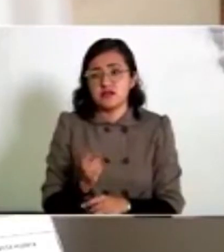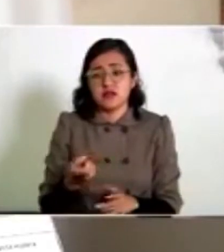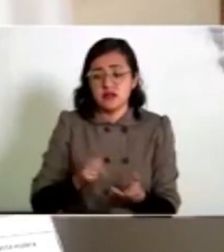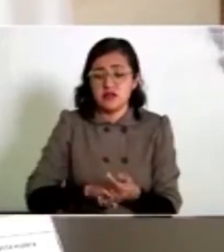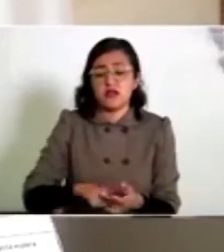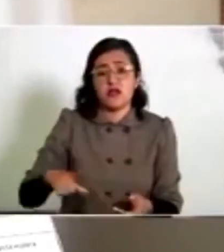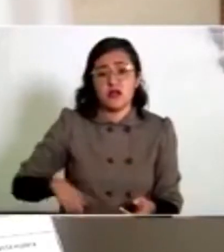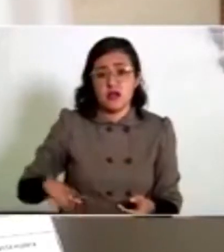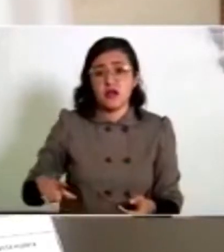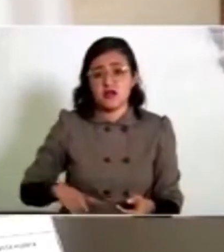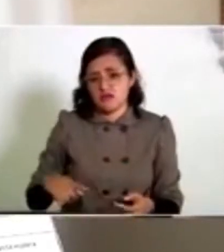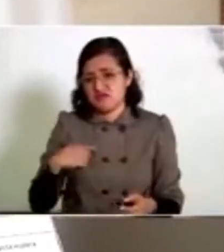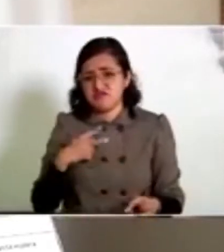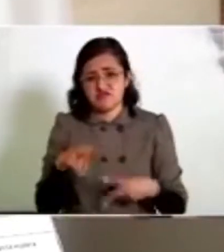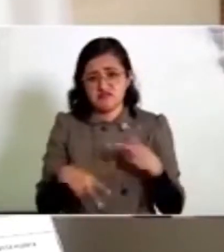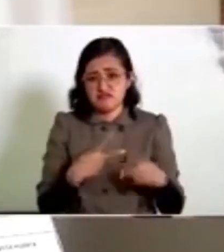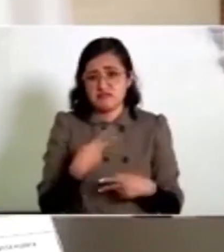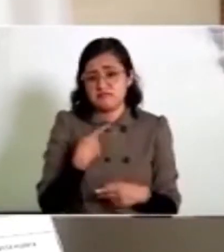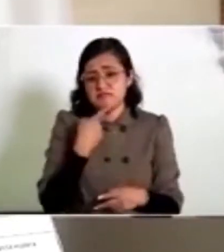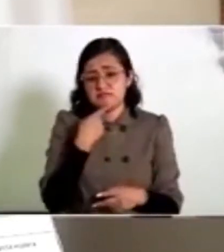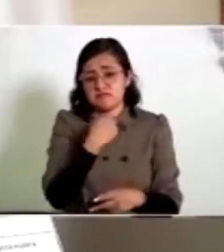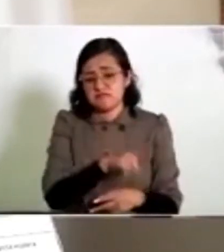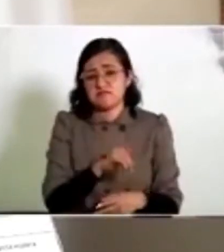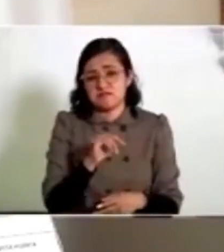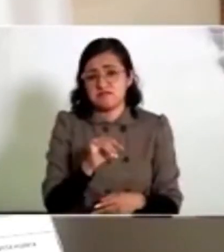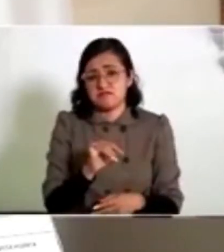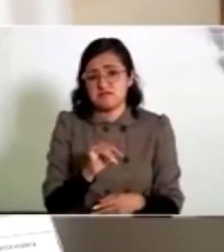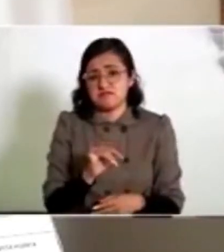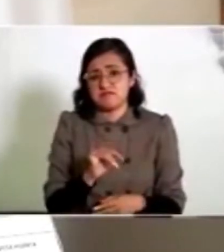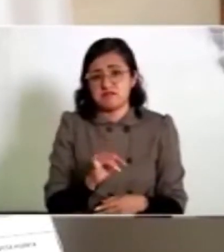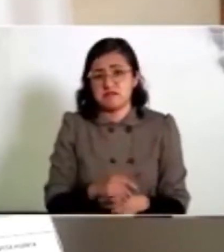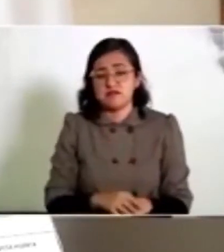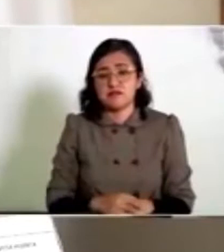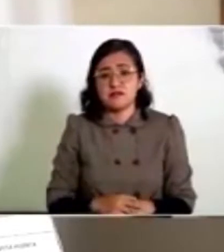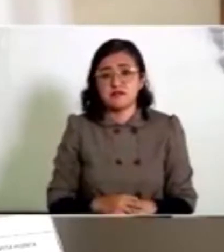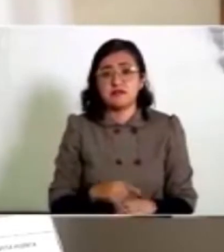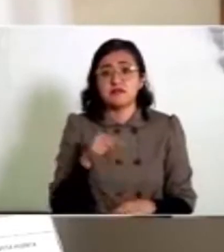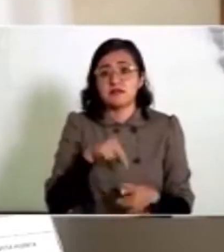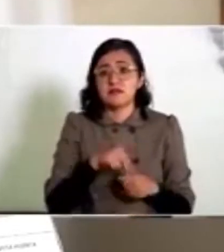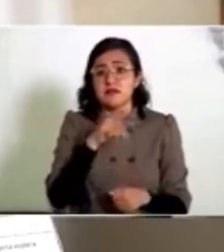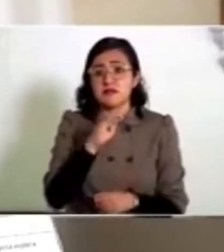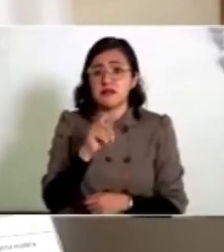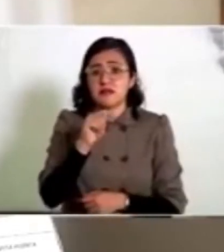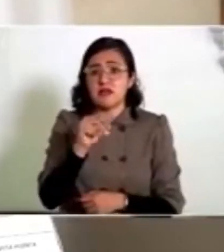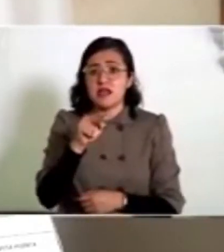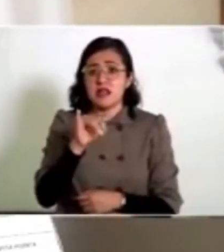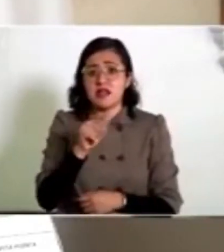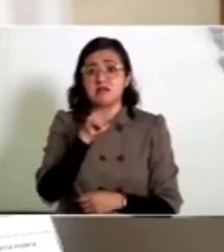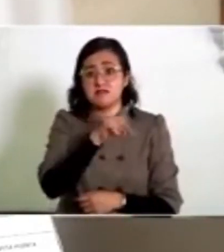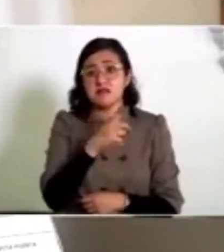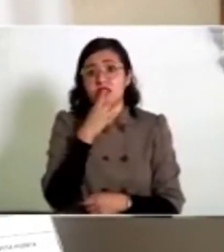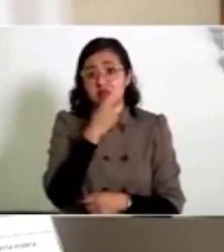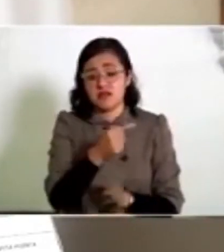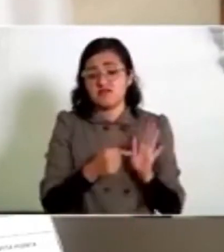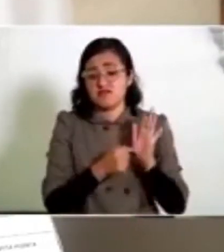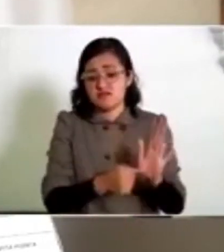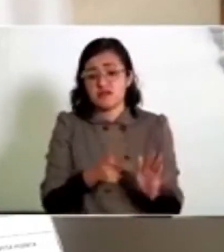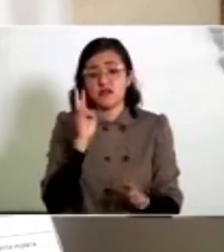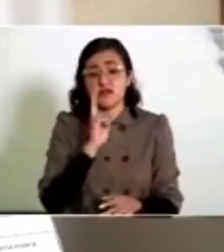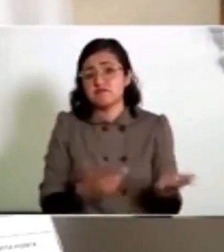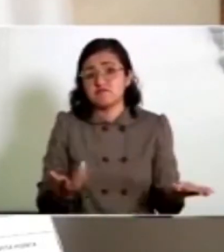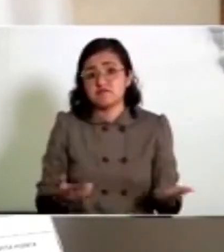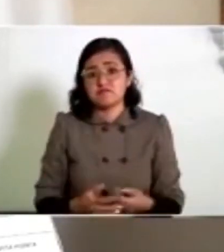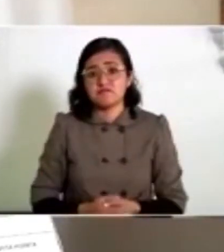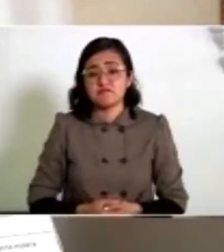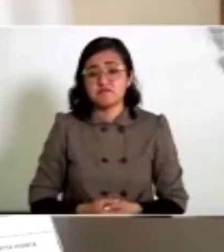el gobierno del estado vamos a iniciar una denuncia penal y betania que acredite y que nos muestre la prueba